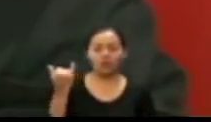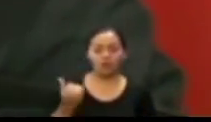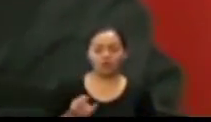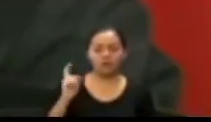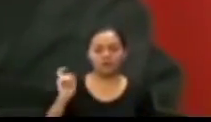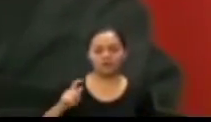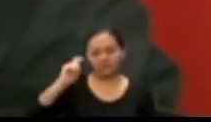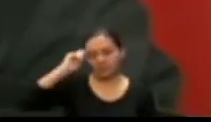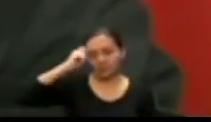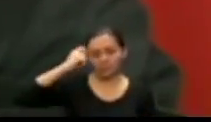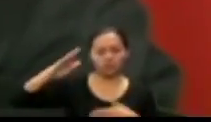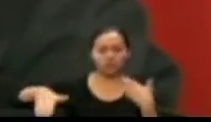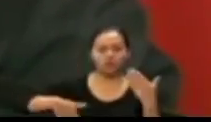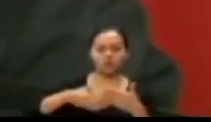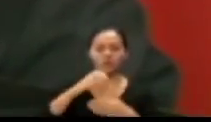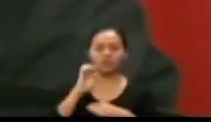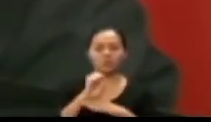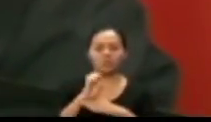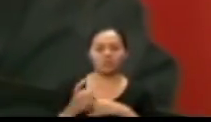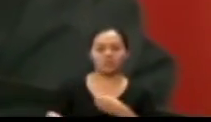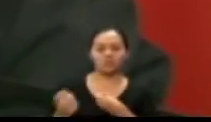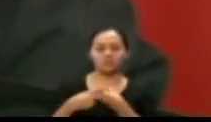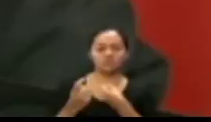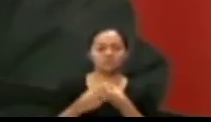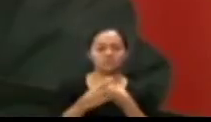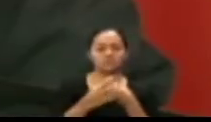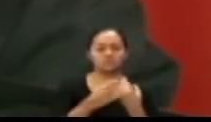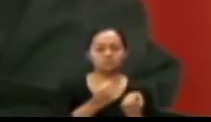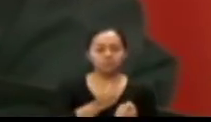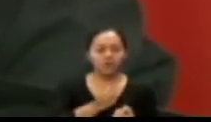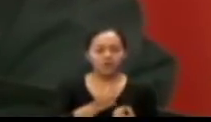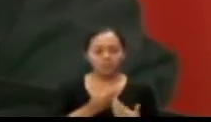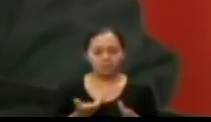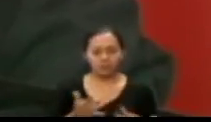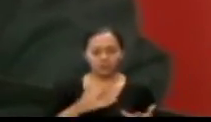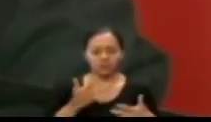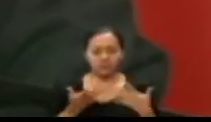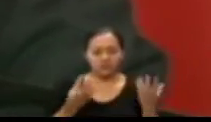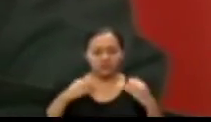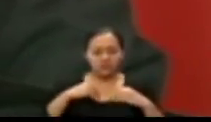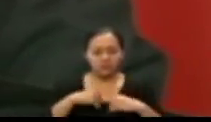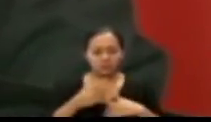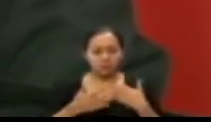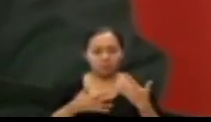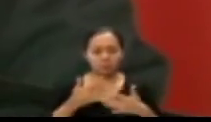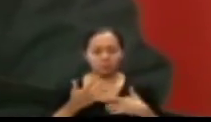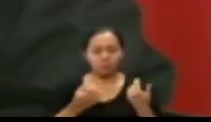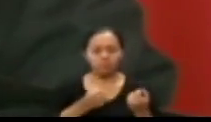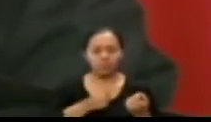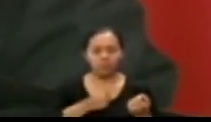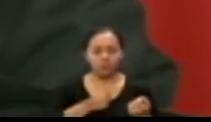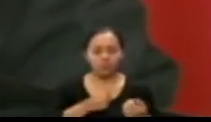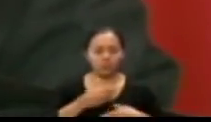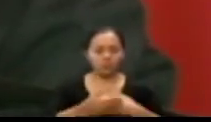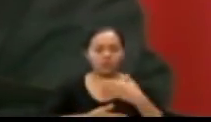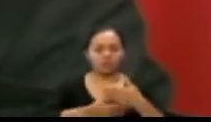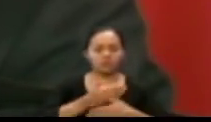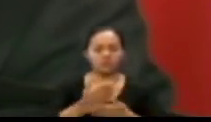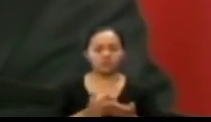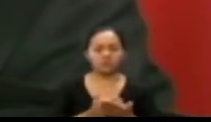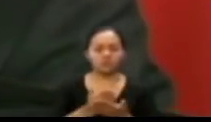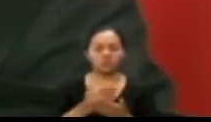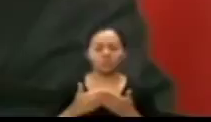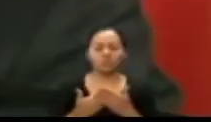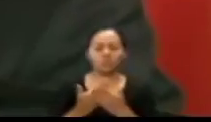siempre hay que recordarle a los ecuatorianos y ecuatorianas, porque son nuestras, porque son parte de este proceso, porque si ha sido